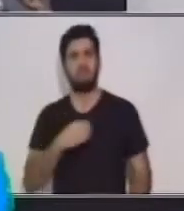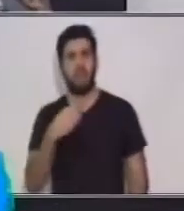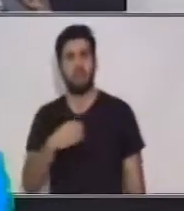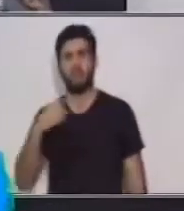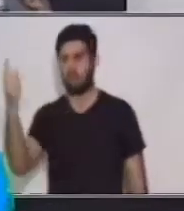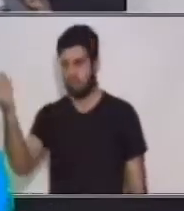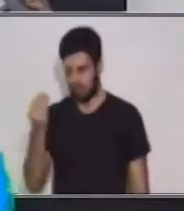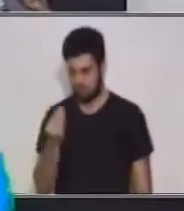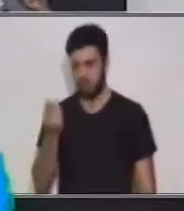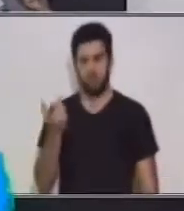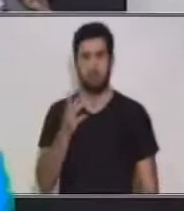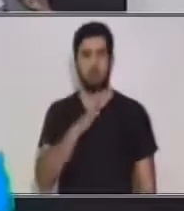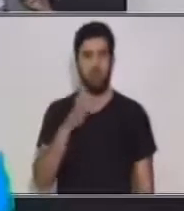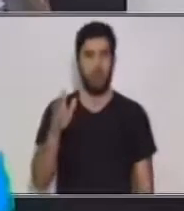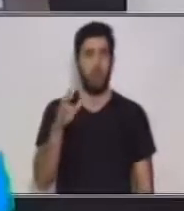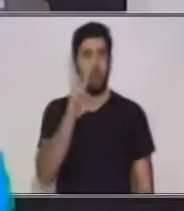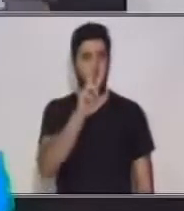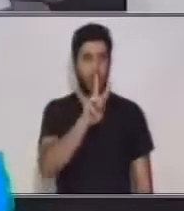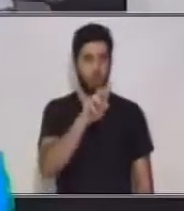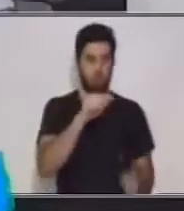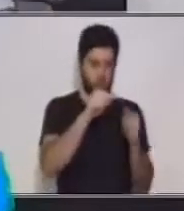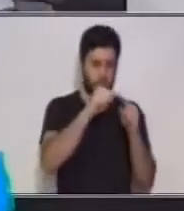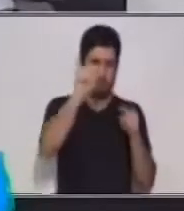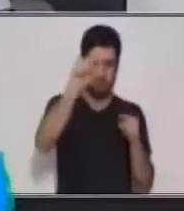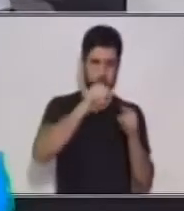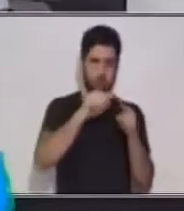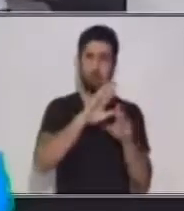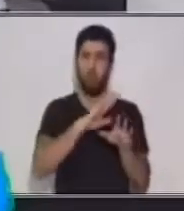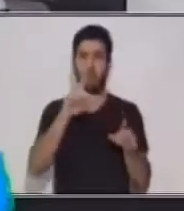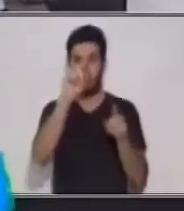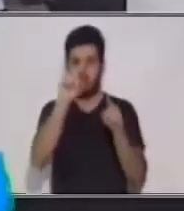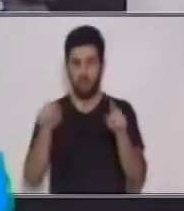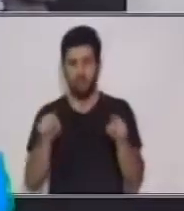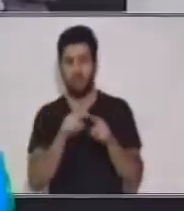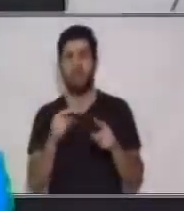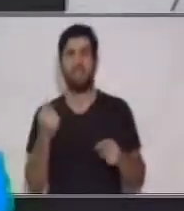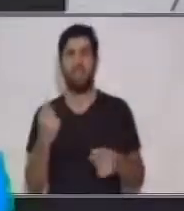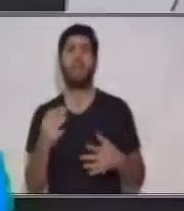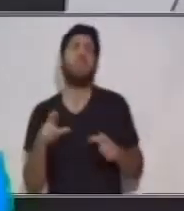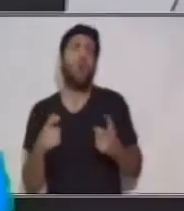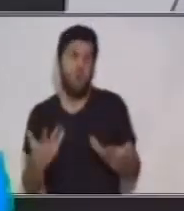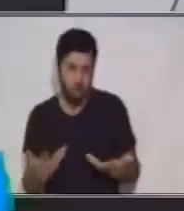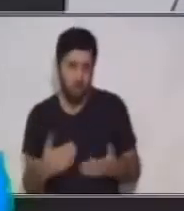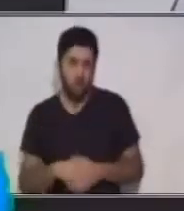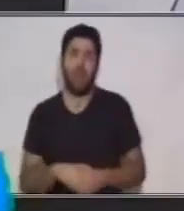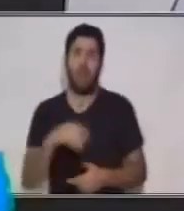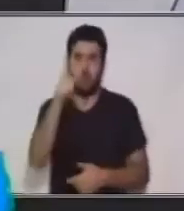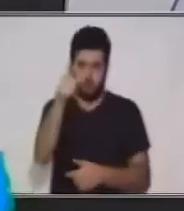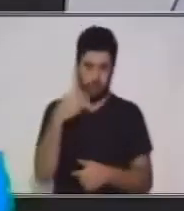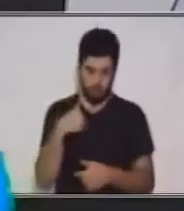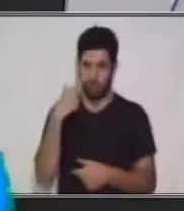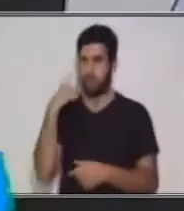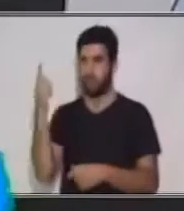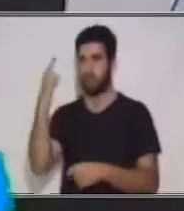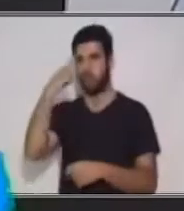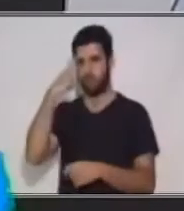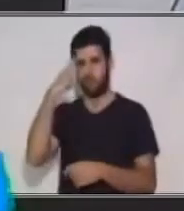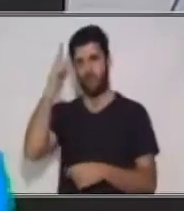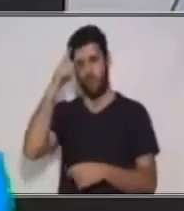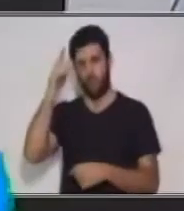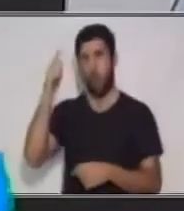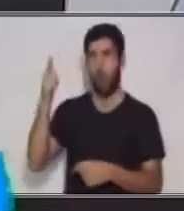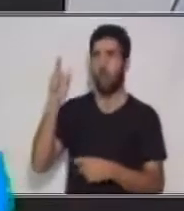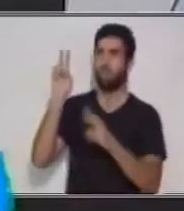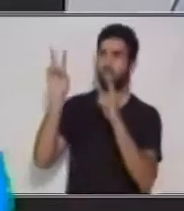solo me dio un lado? Pues vamos a utilizar un poco el pensamiento lógico y la resolución de problemas para poder solucionarlo, ¿de